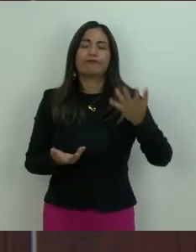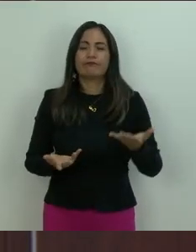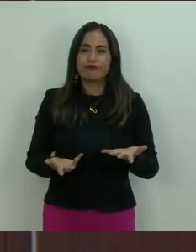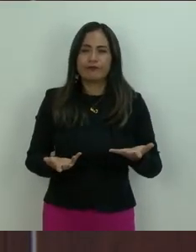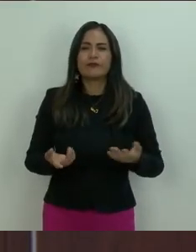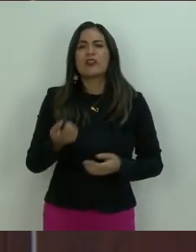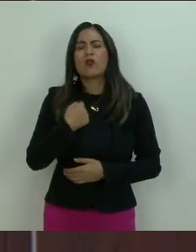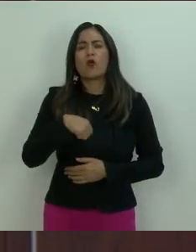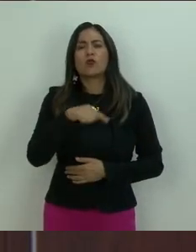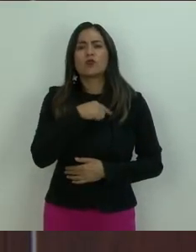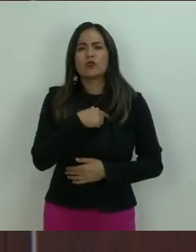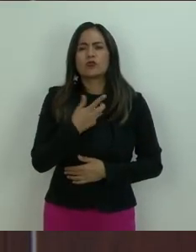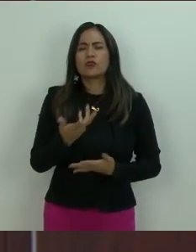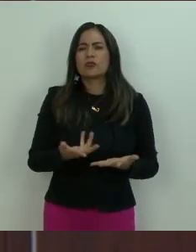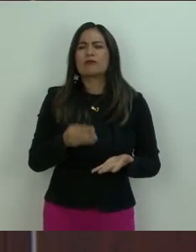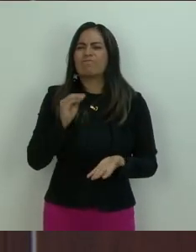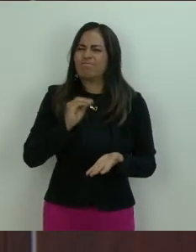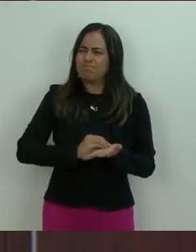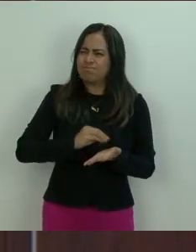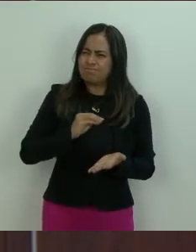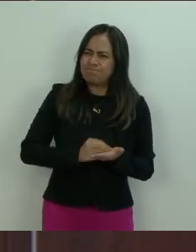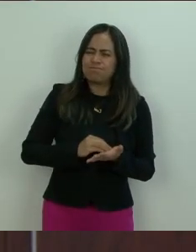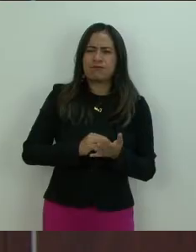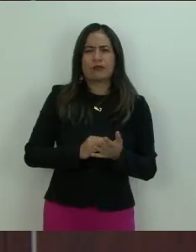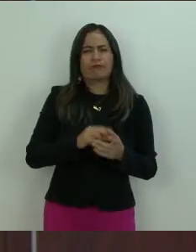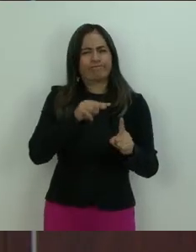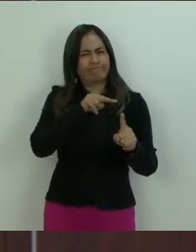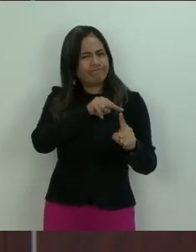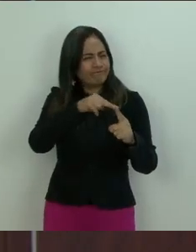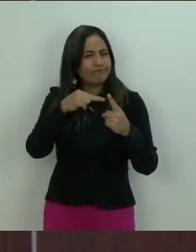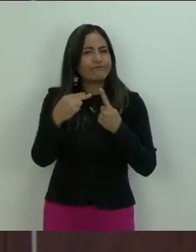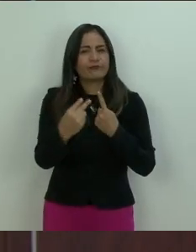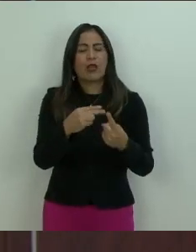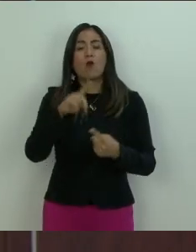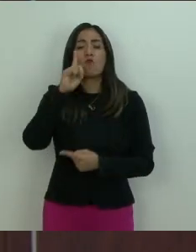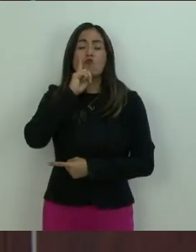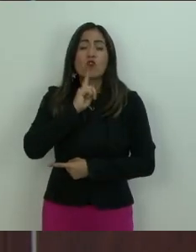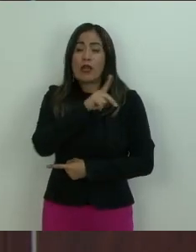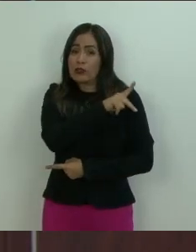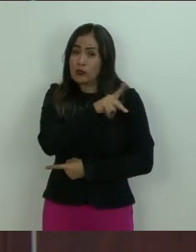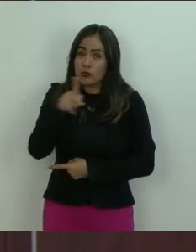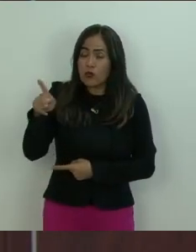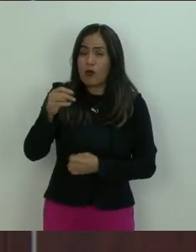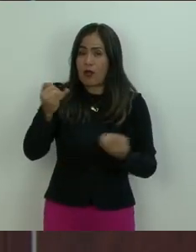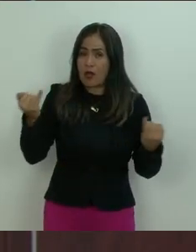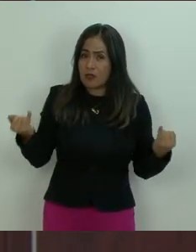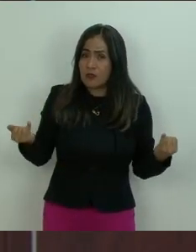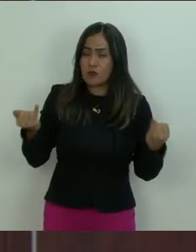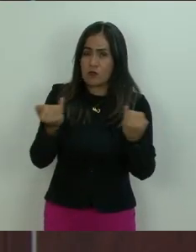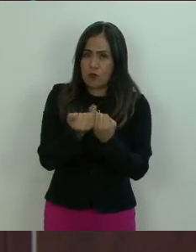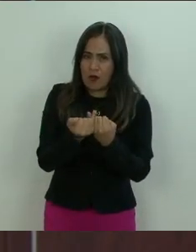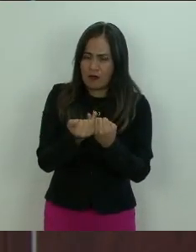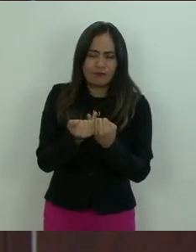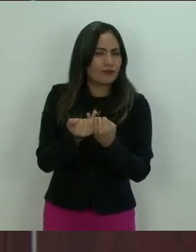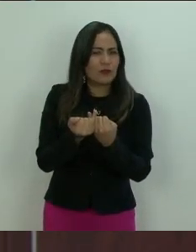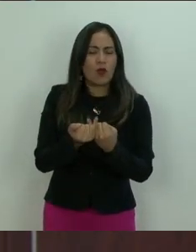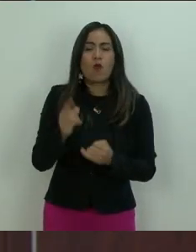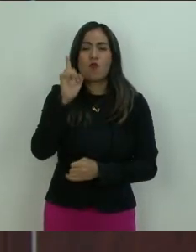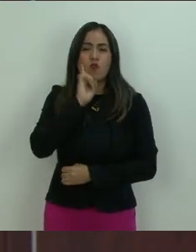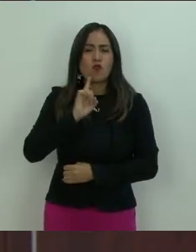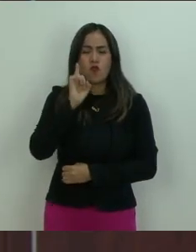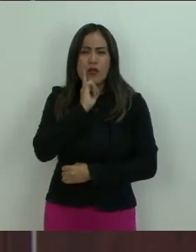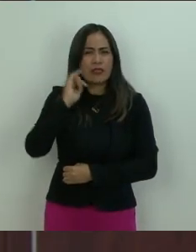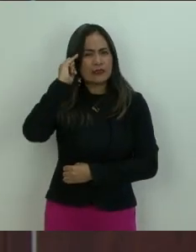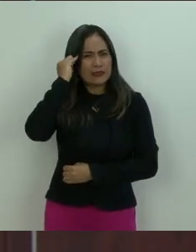tendríamos que mantener esa visión de que no todas las mujeres son iguales y no todas las mujeres indígenas son